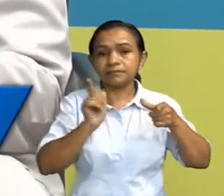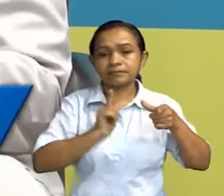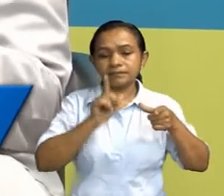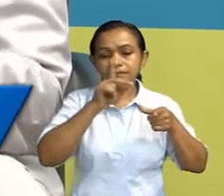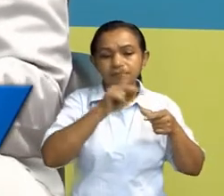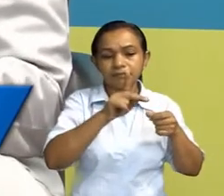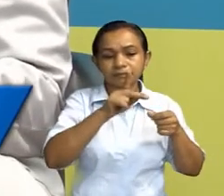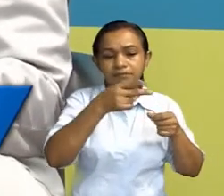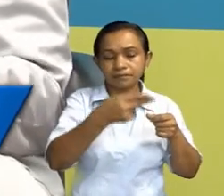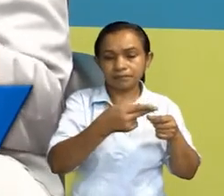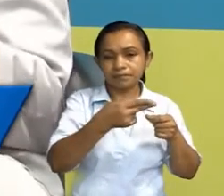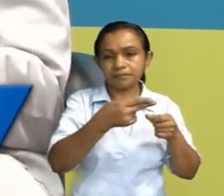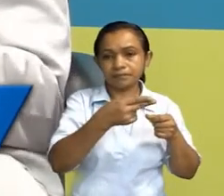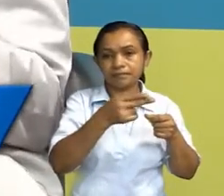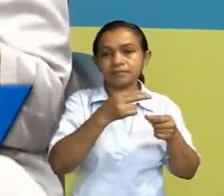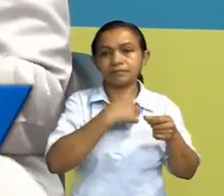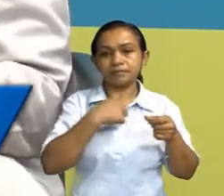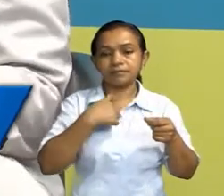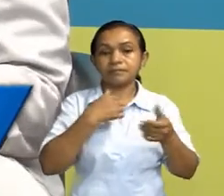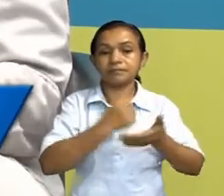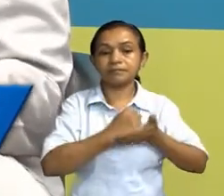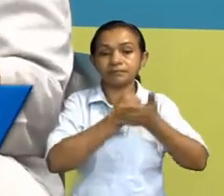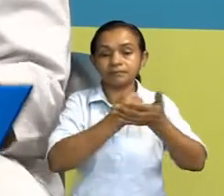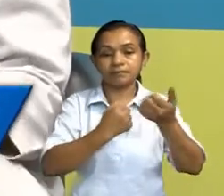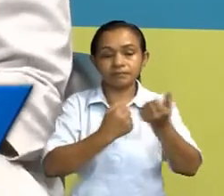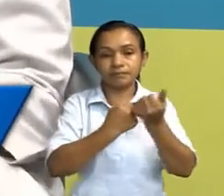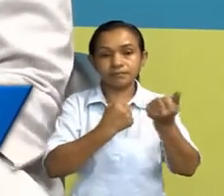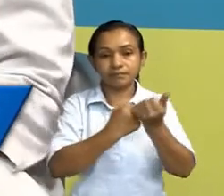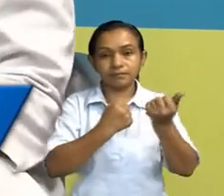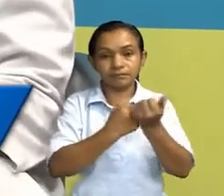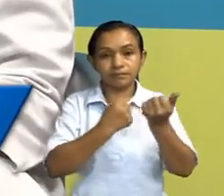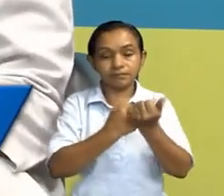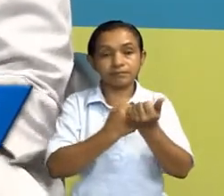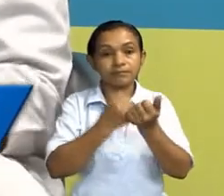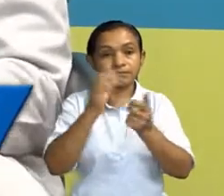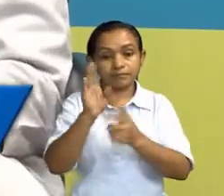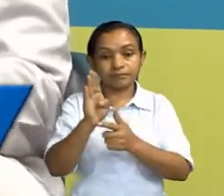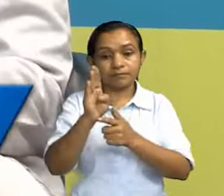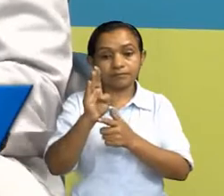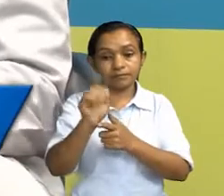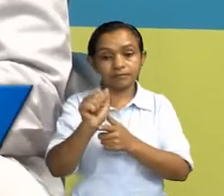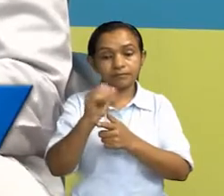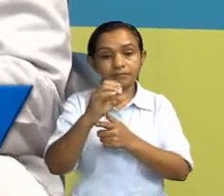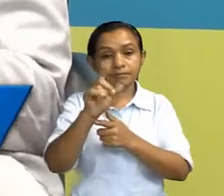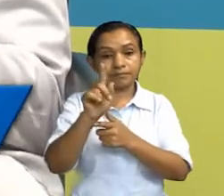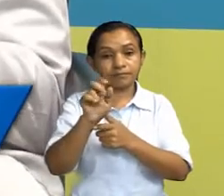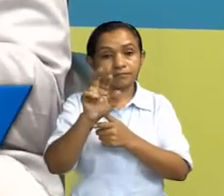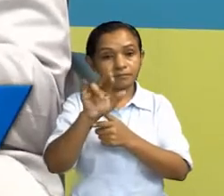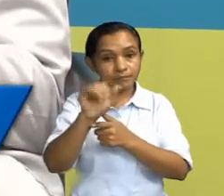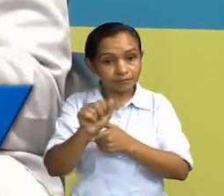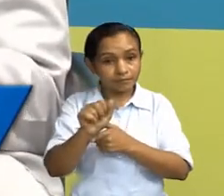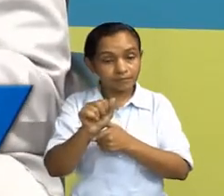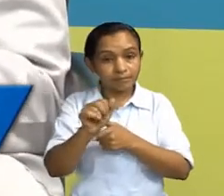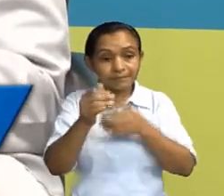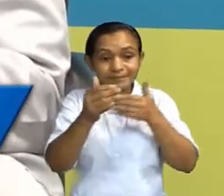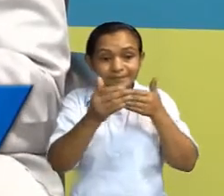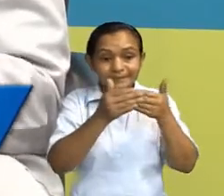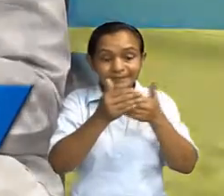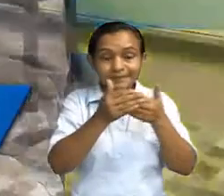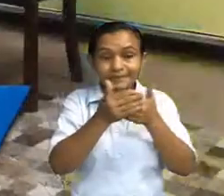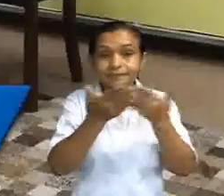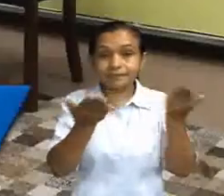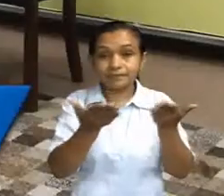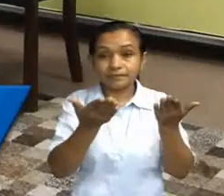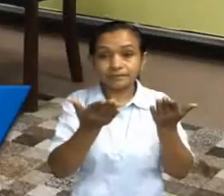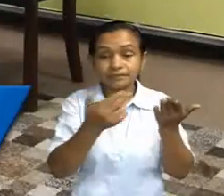pH alcalino y sea favorable para el crecimiento de bacterias. Aparte de eso, la cercanía, la